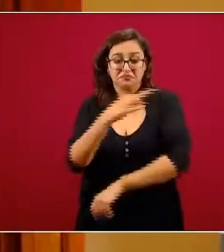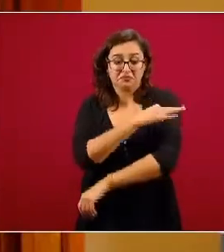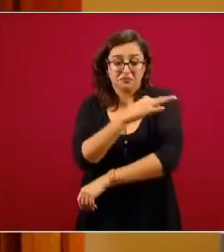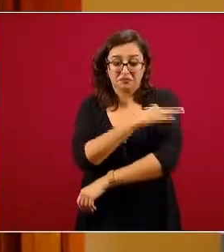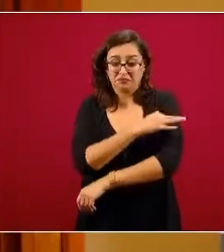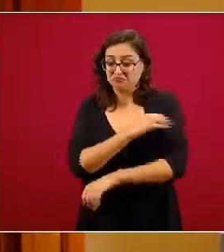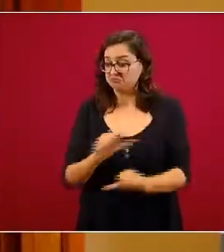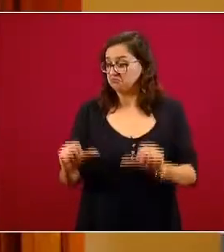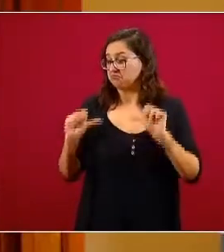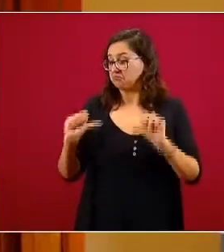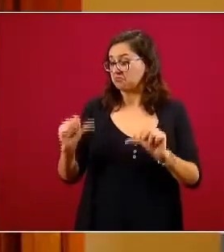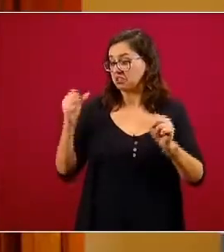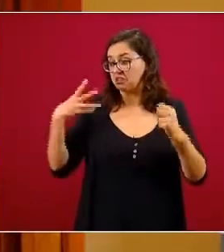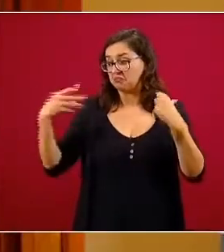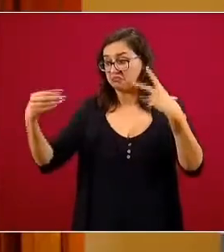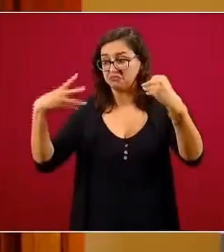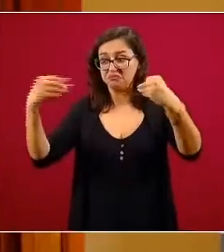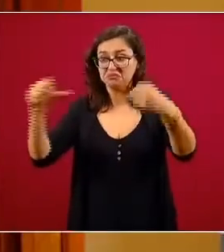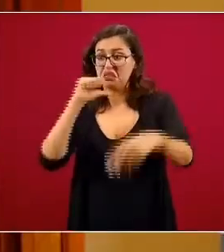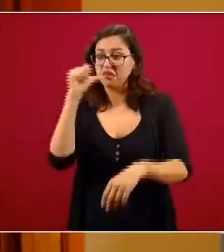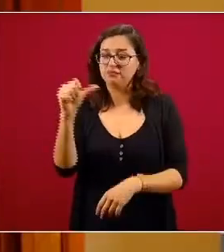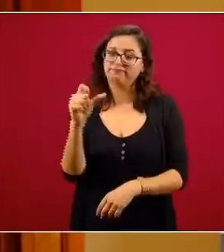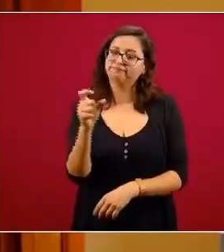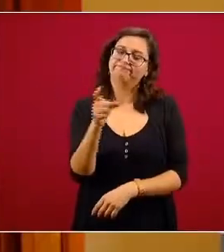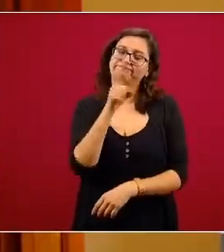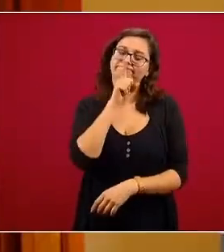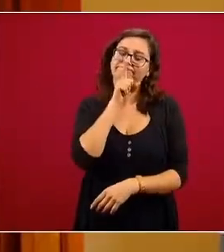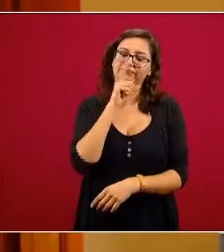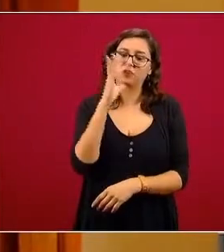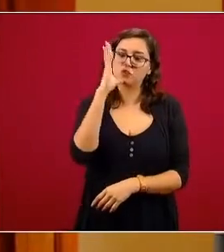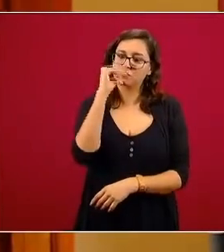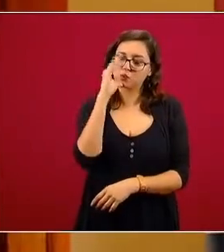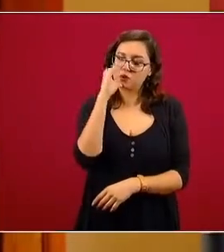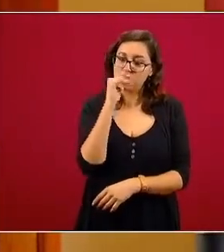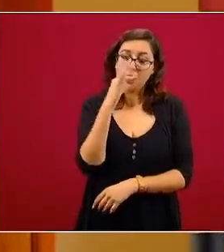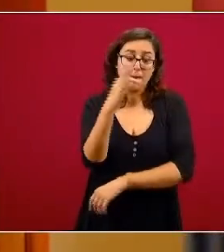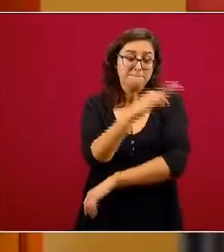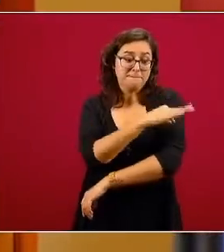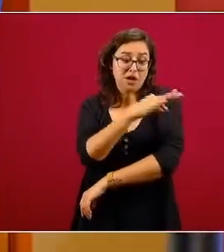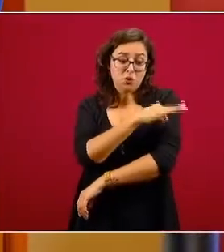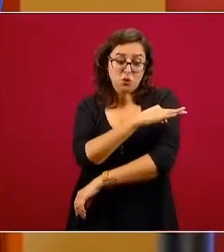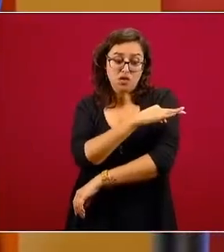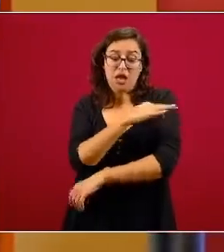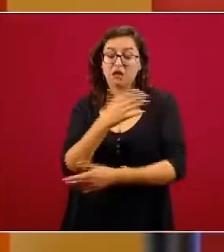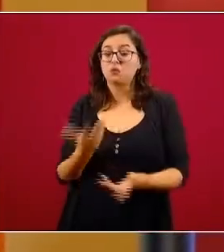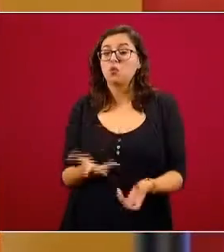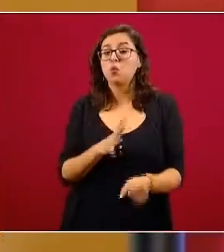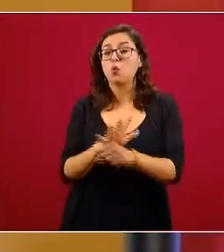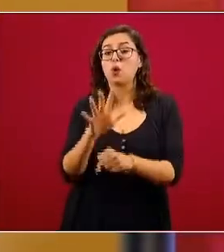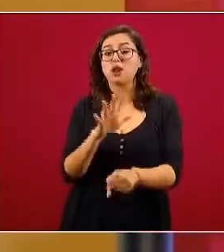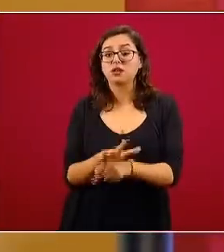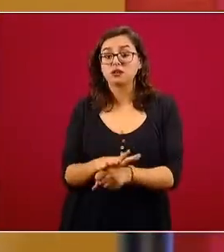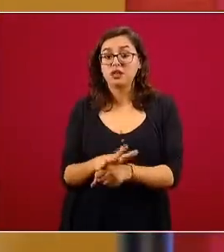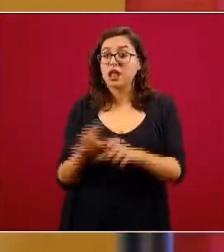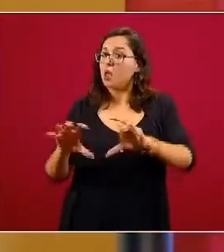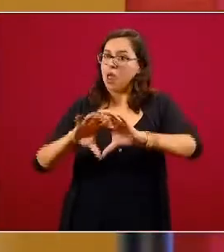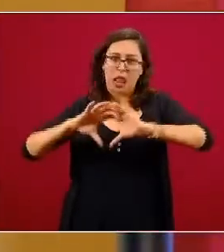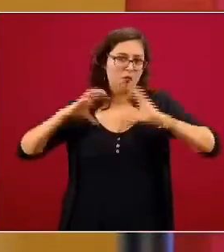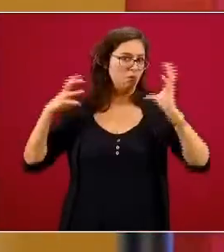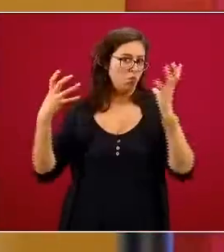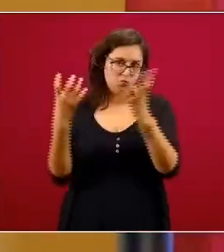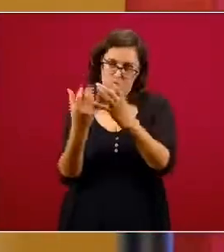la transmisión. Esto es importantísimo que todo el mundo lo tenga claro. El propósito de la vacunación contra influenza en el mundo